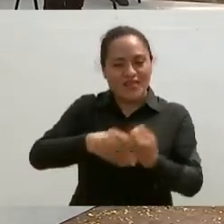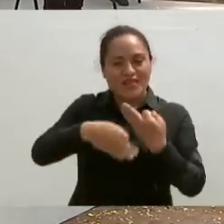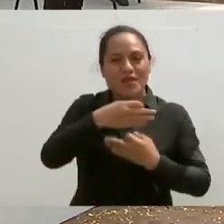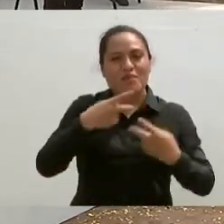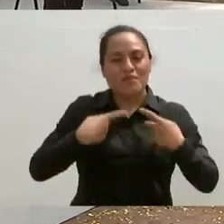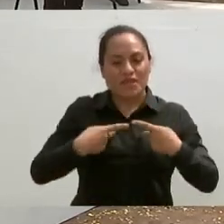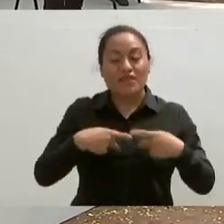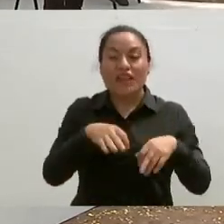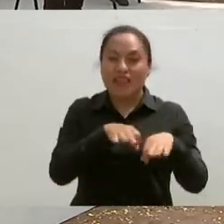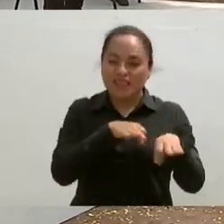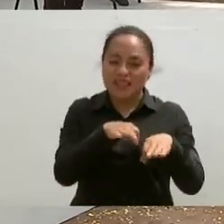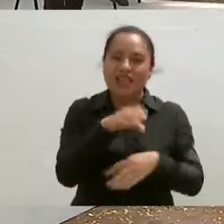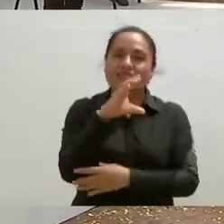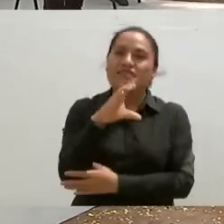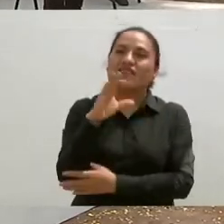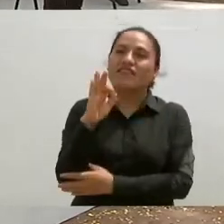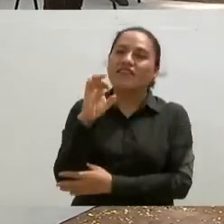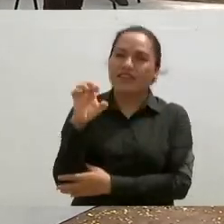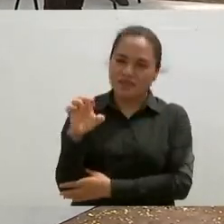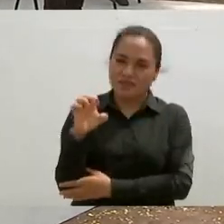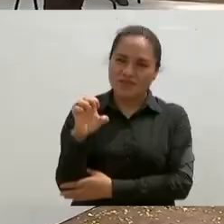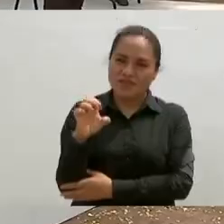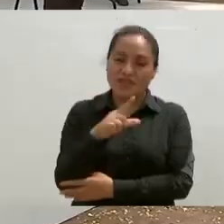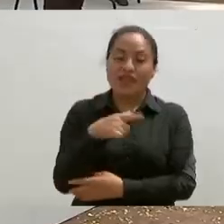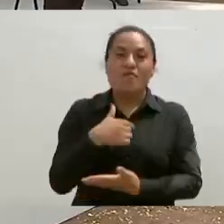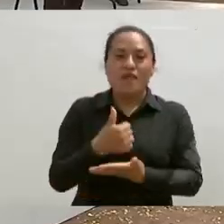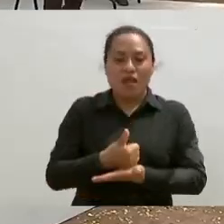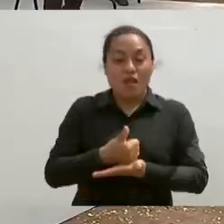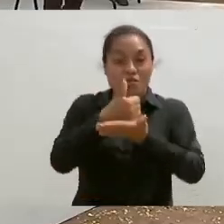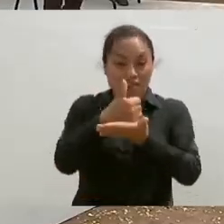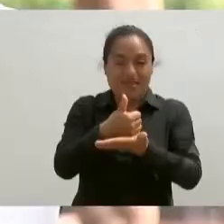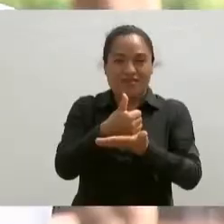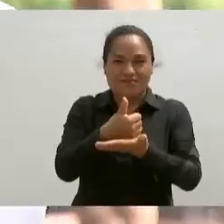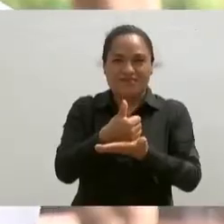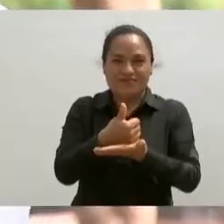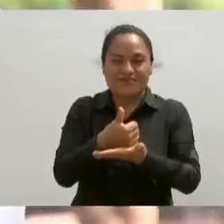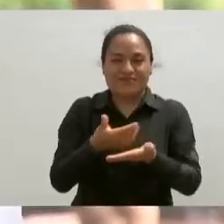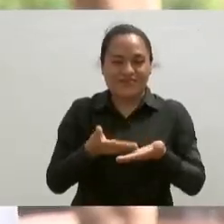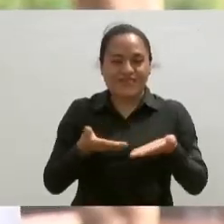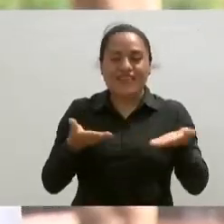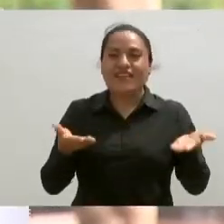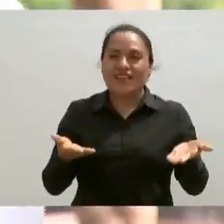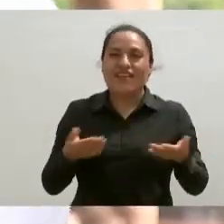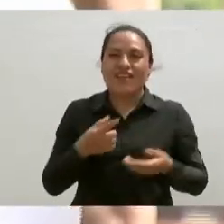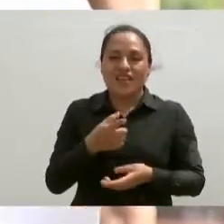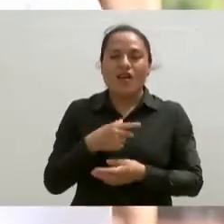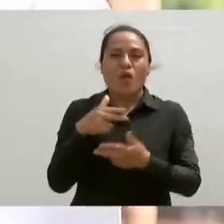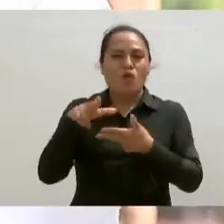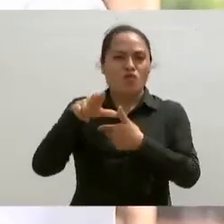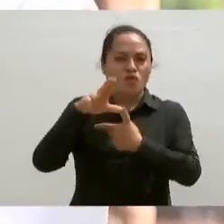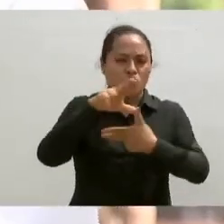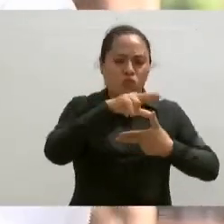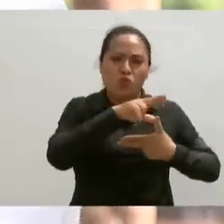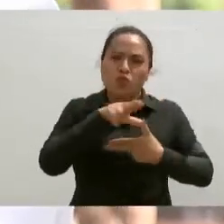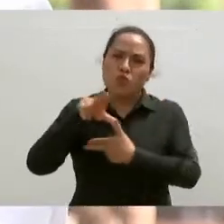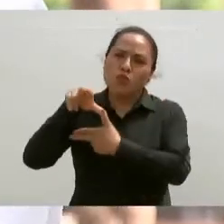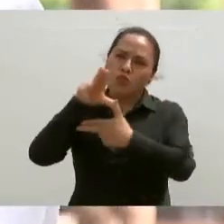trabajadores electricistas porque nos ayudaron ahora con los huracanes.